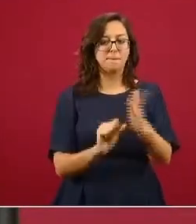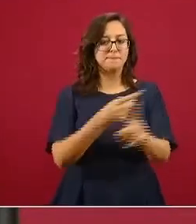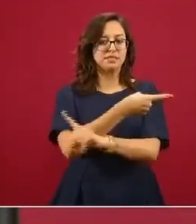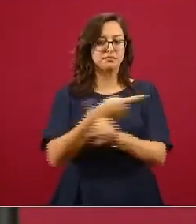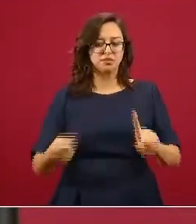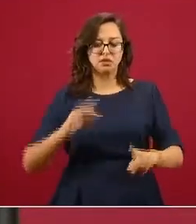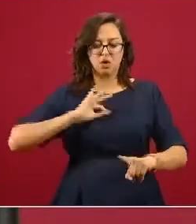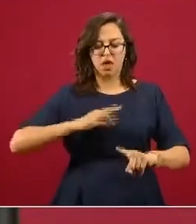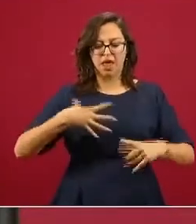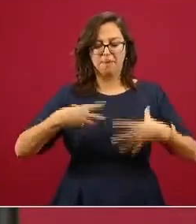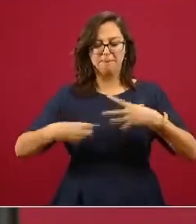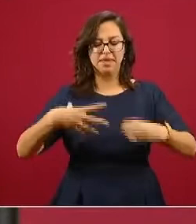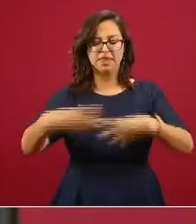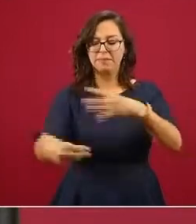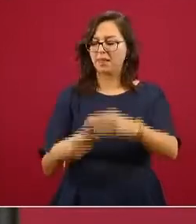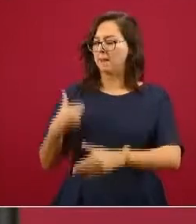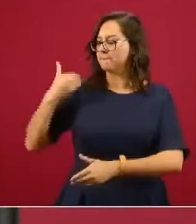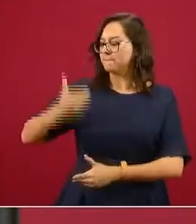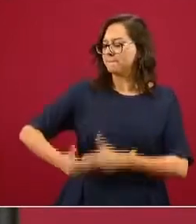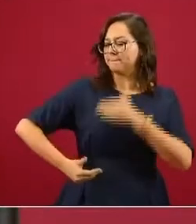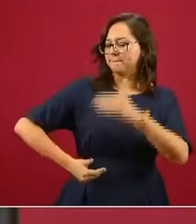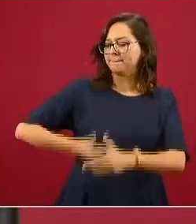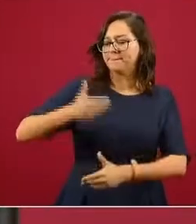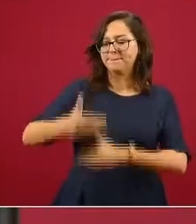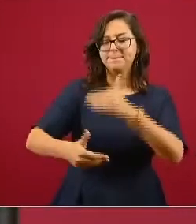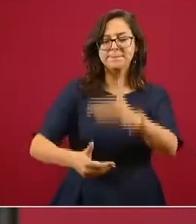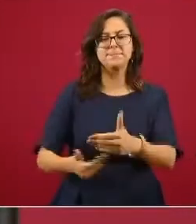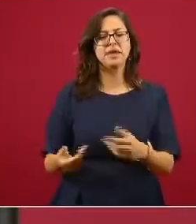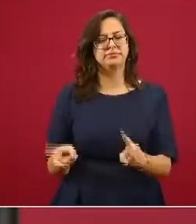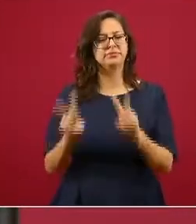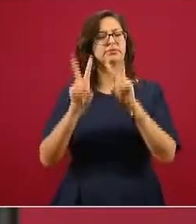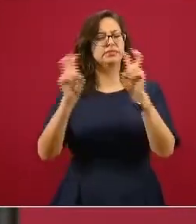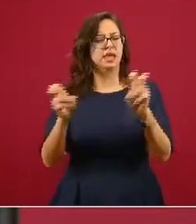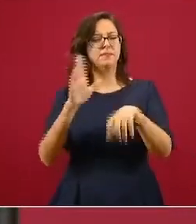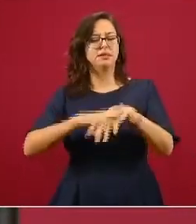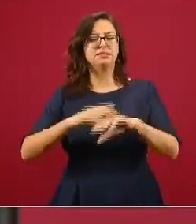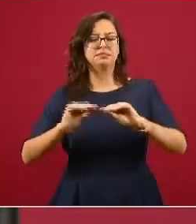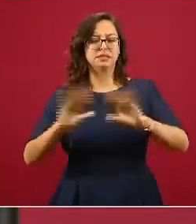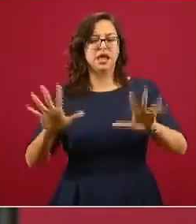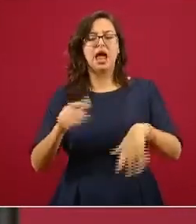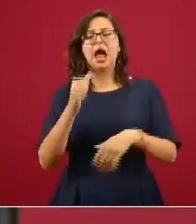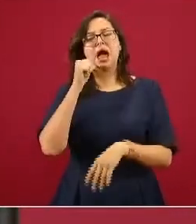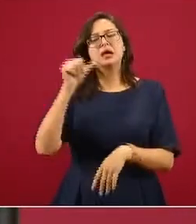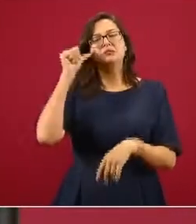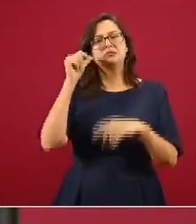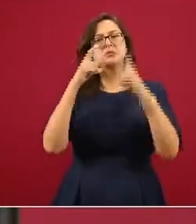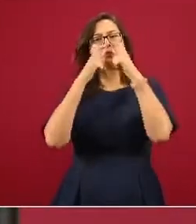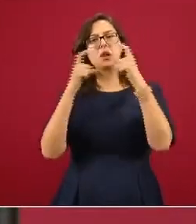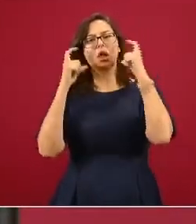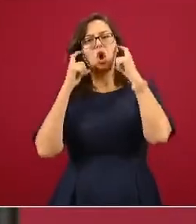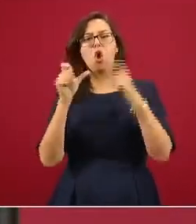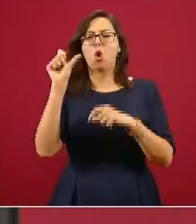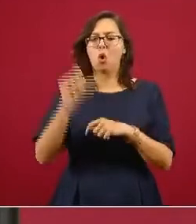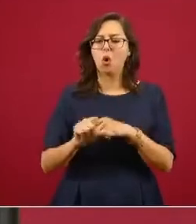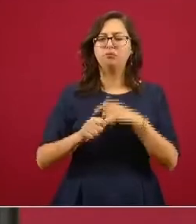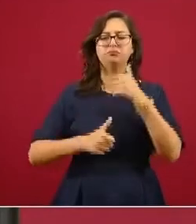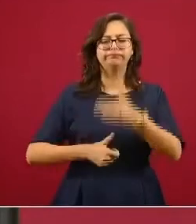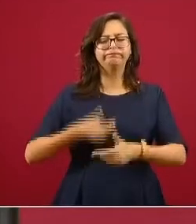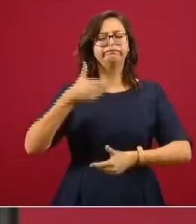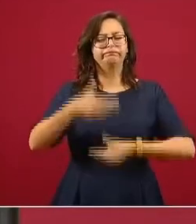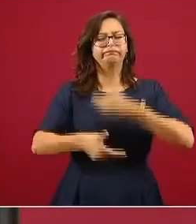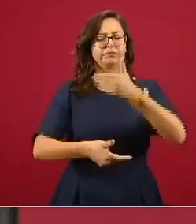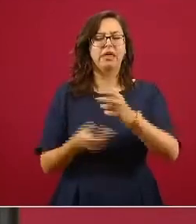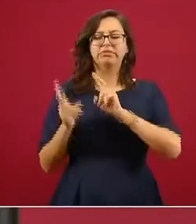medio. Algunos temas que vamos a ir permeando. Ayer hablamos de cubrebocas y vamos a ir recordando a